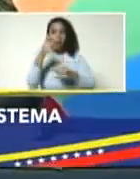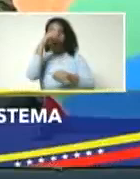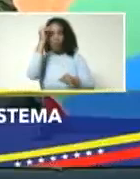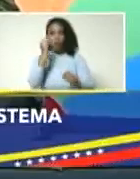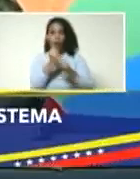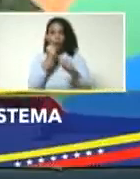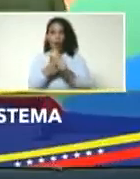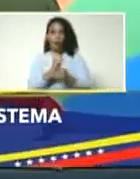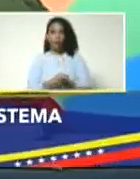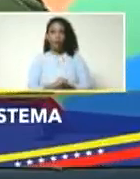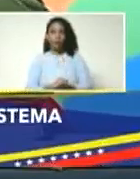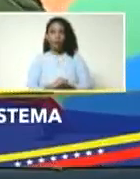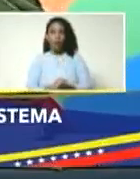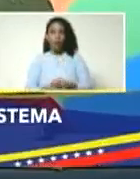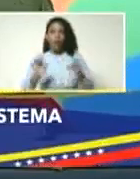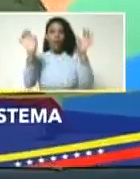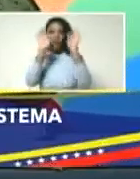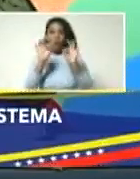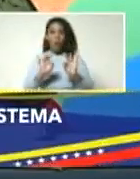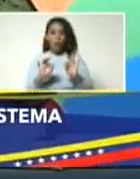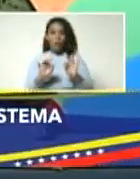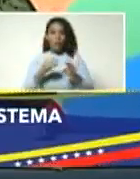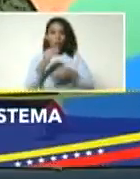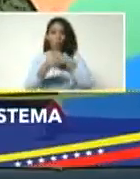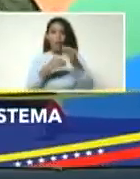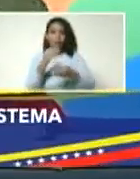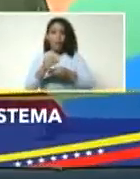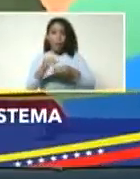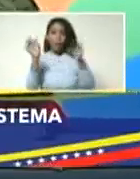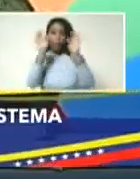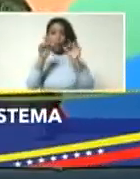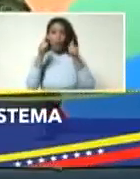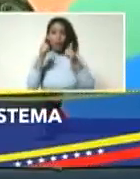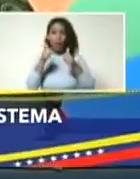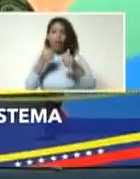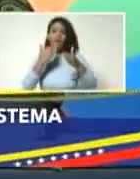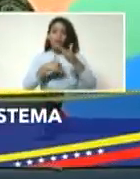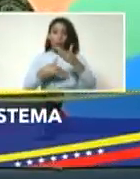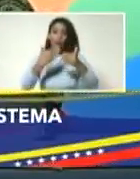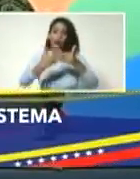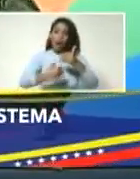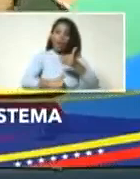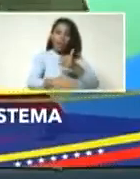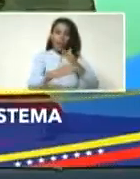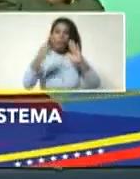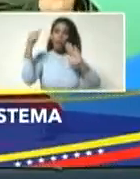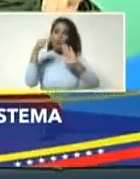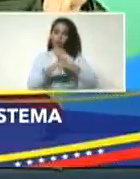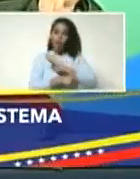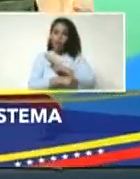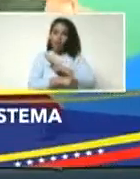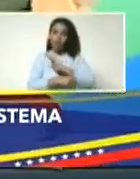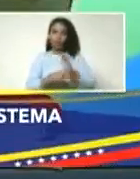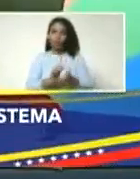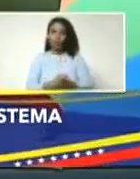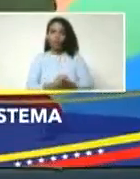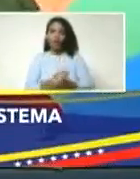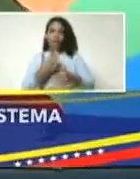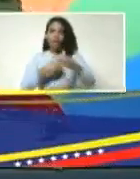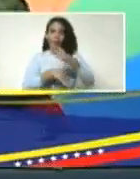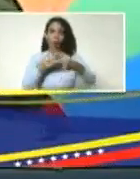trabajos. Métodos. Si lo asumimos con método, vamos a avanzar profundamente. Desde el empirismo vamos a